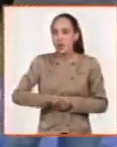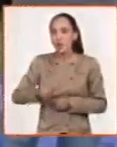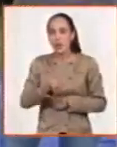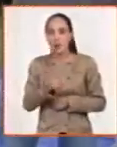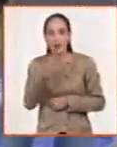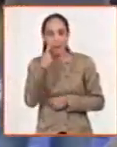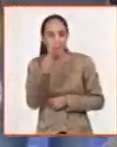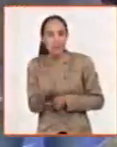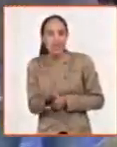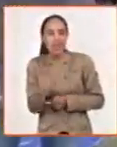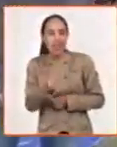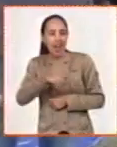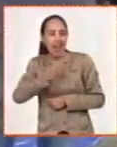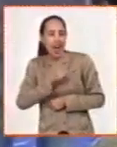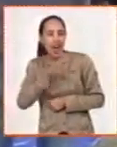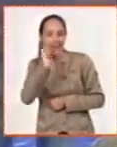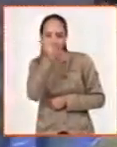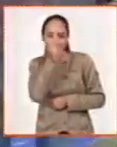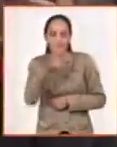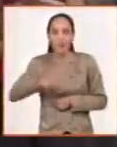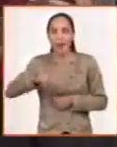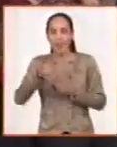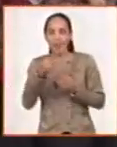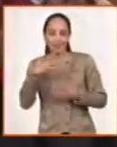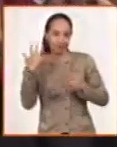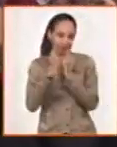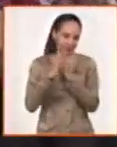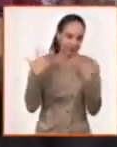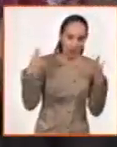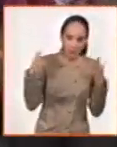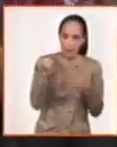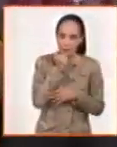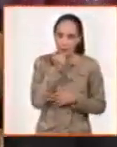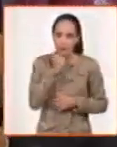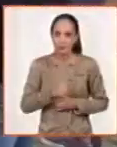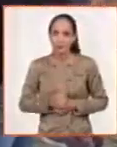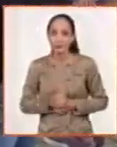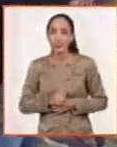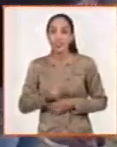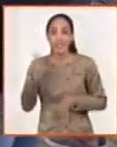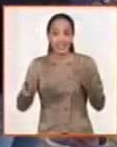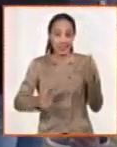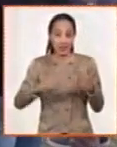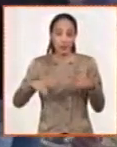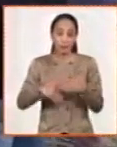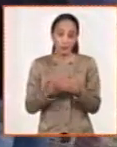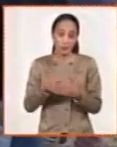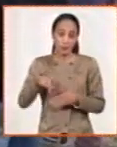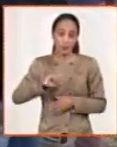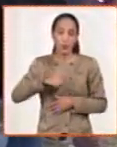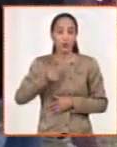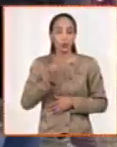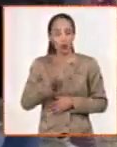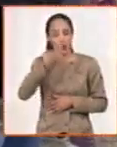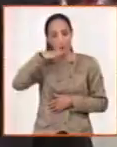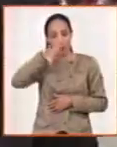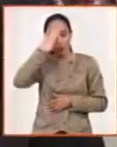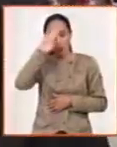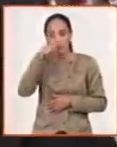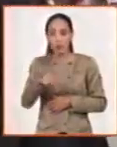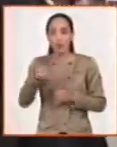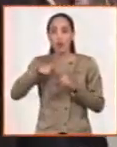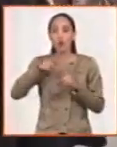La jornada de actividades por el Día de la Cultura Cubana se dedica a la nueva trova en sus 50 años. Para mí es una